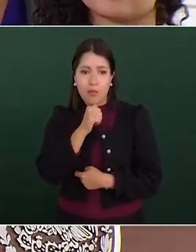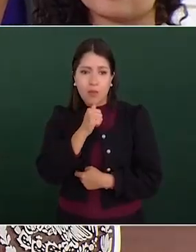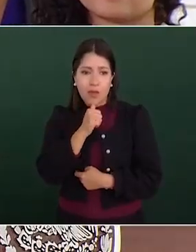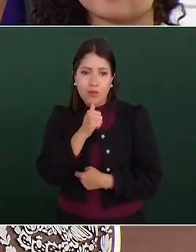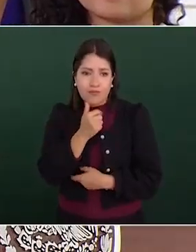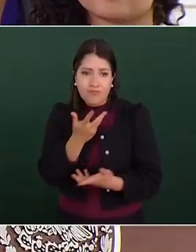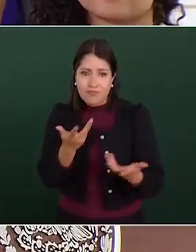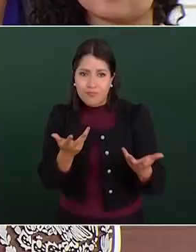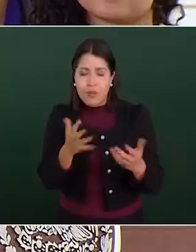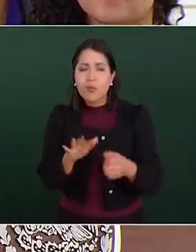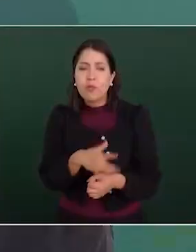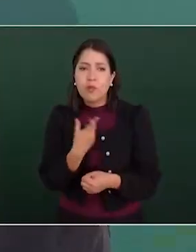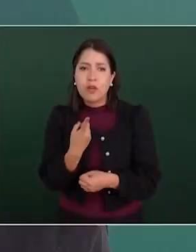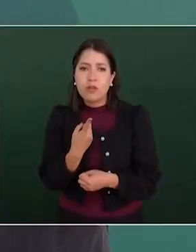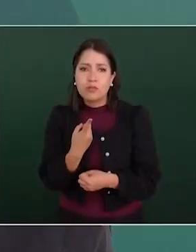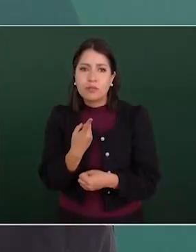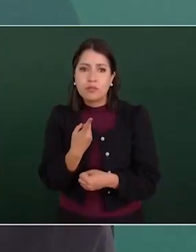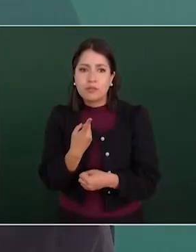porque